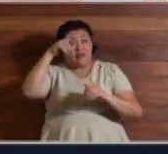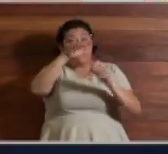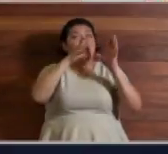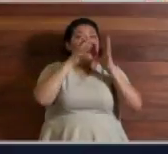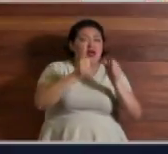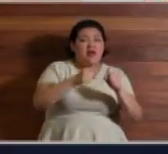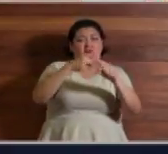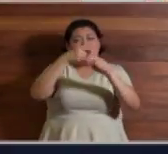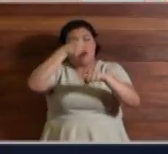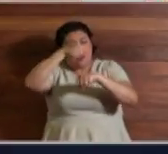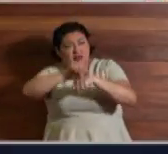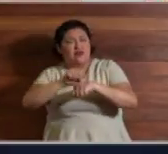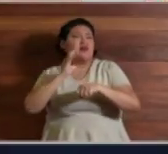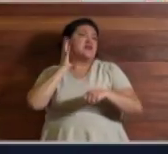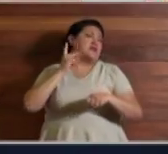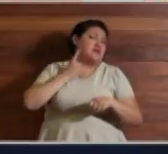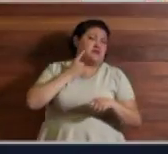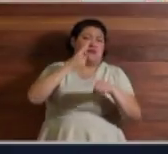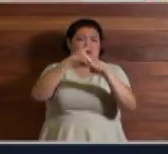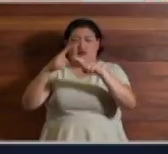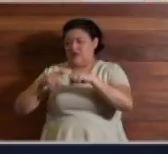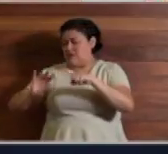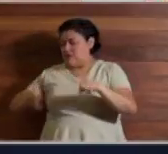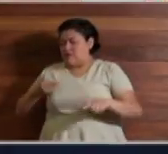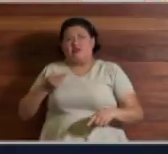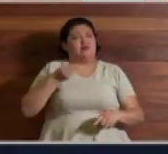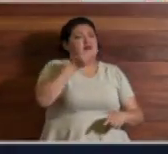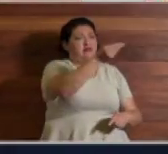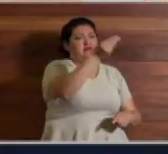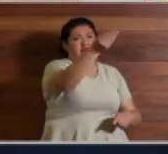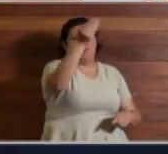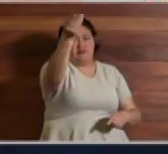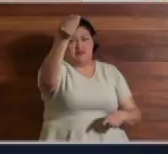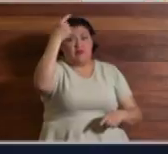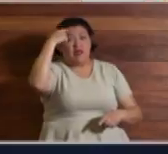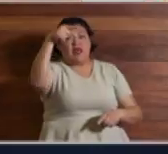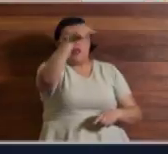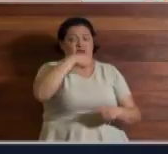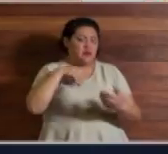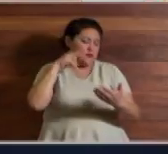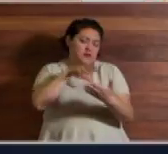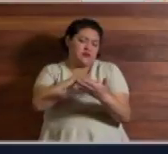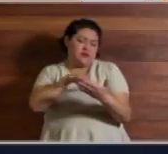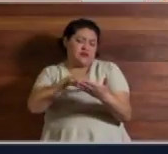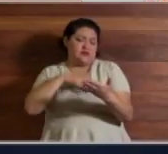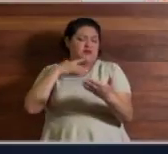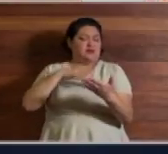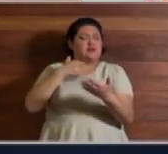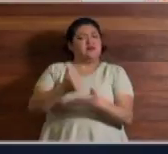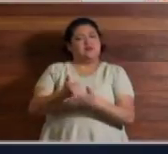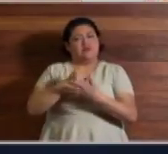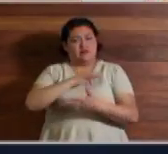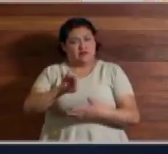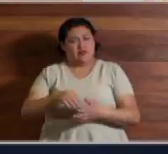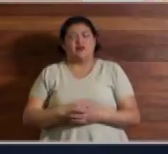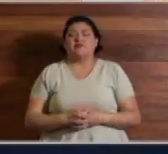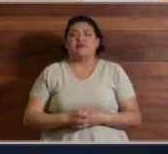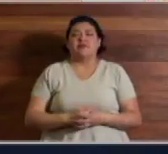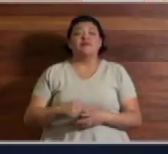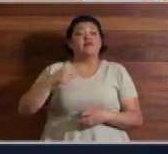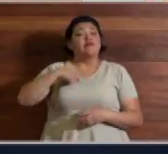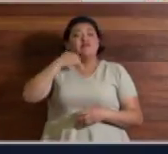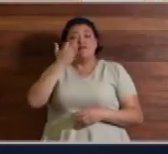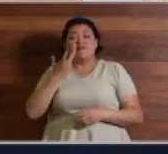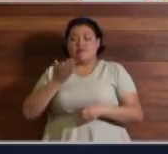hacendarias del Congreso, del Ejecutivo del país. Dicho esto, déjeme iniciar mi participación en